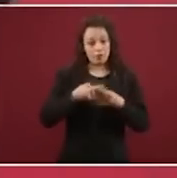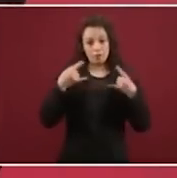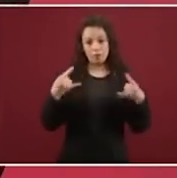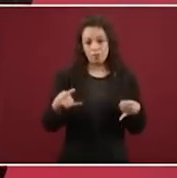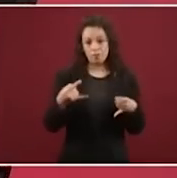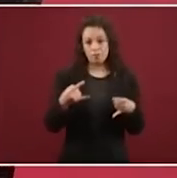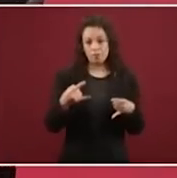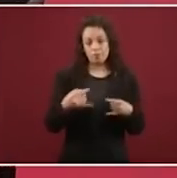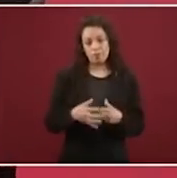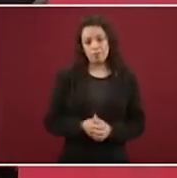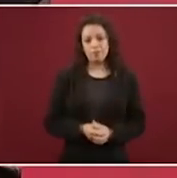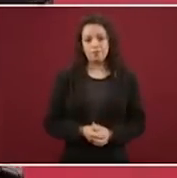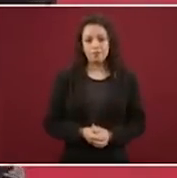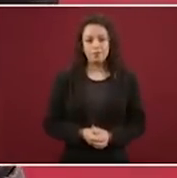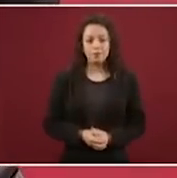históricas.